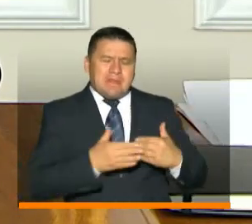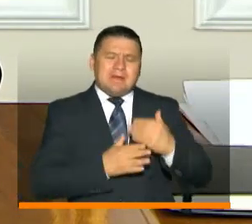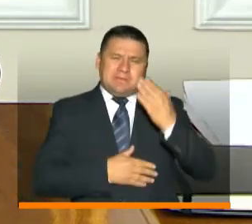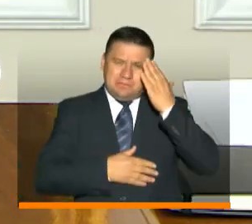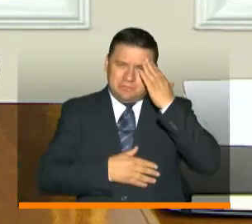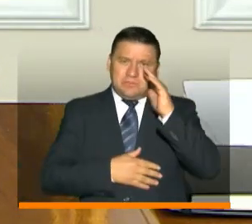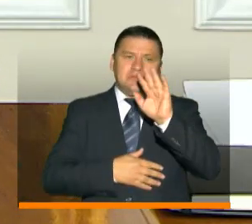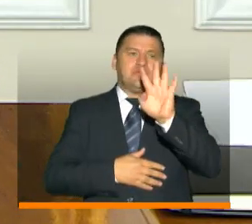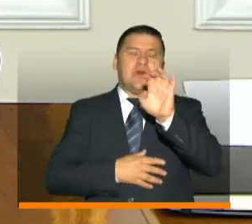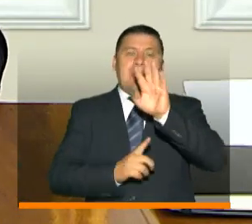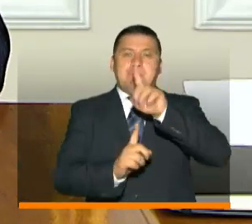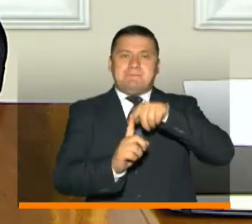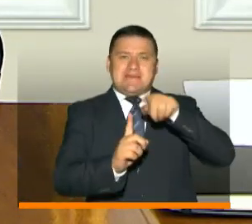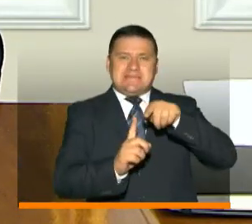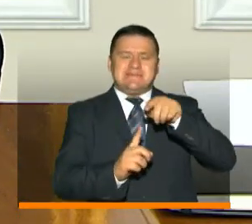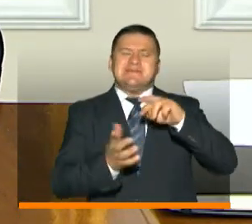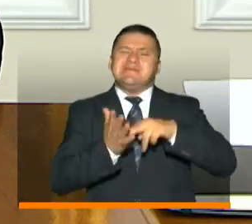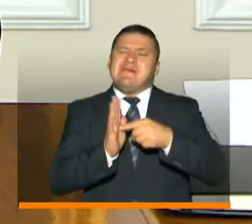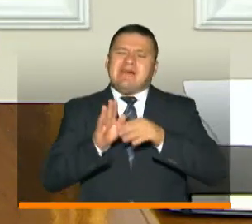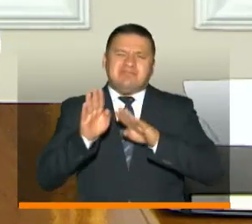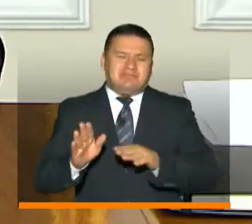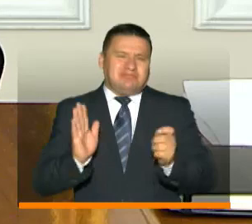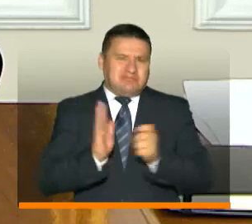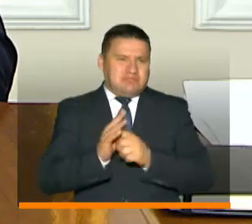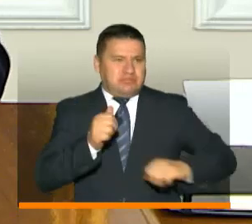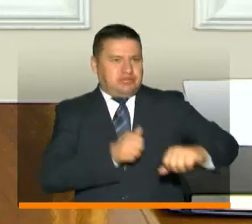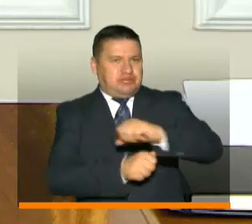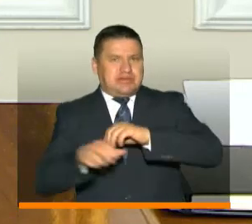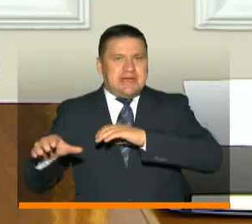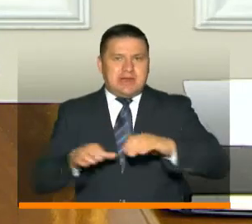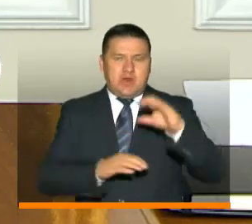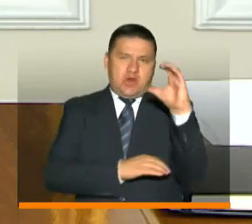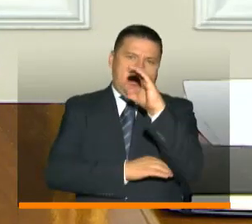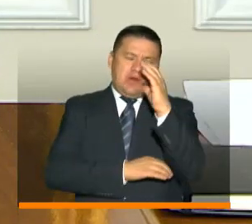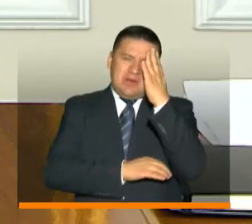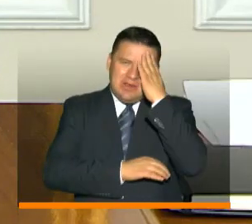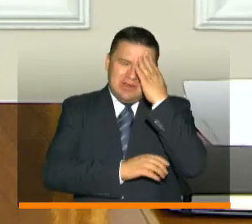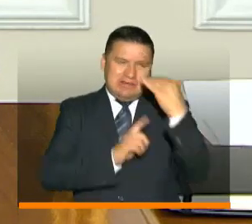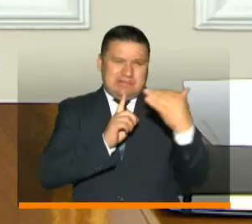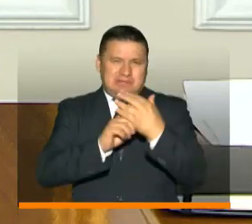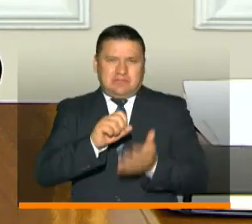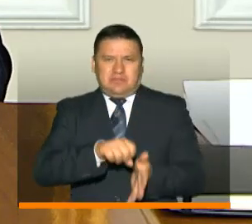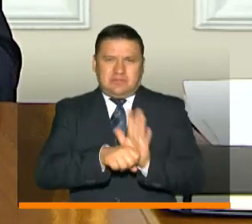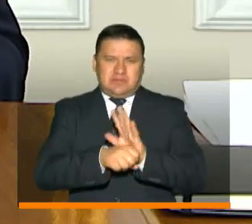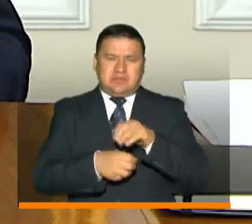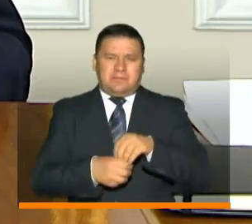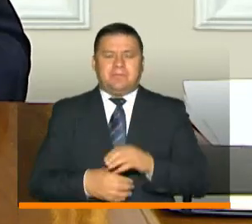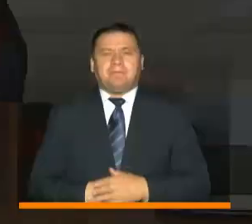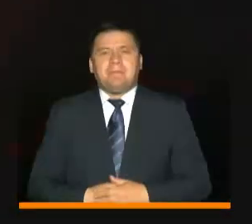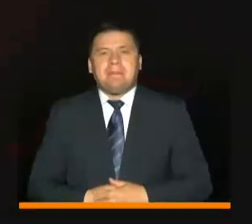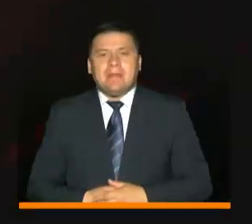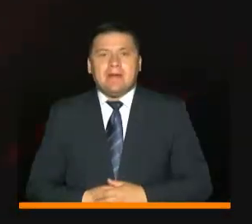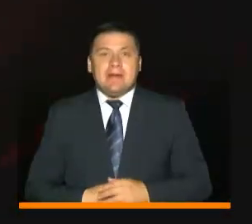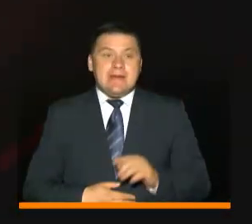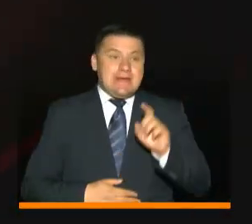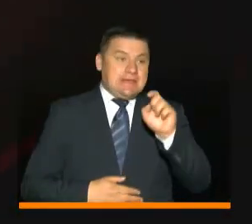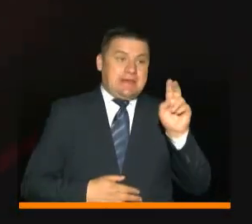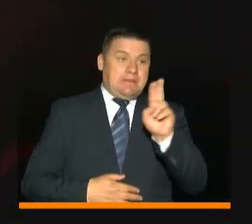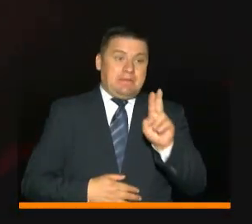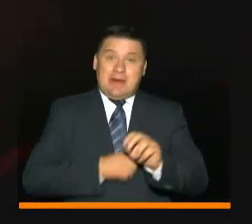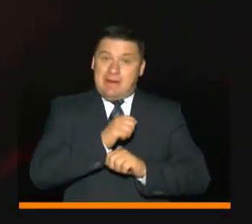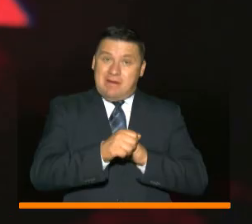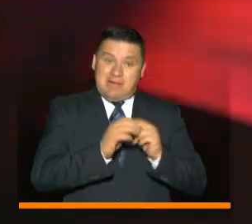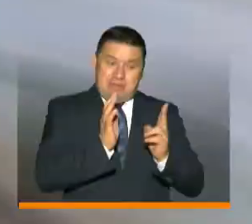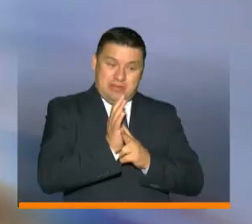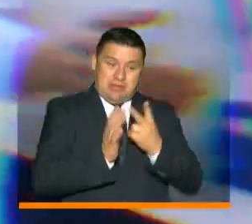últimos 9 meses, que representa la reacción de Colombia frente a la amenaza del COVID-19. El 6 de marzo de